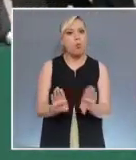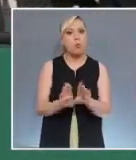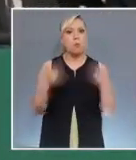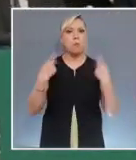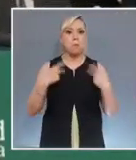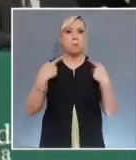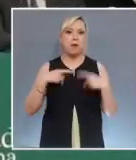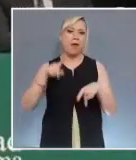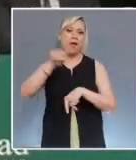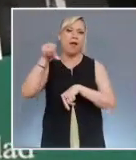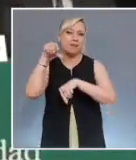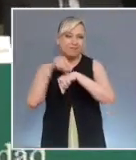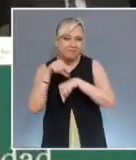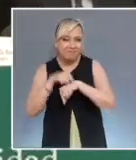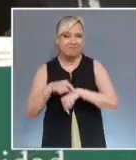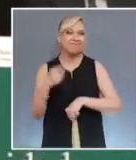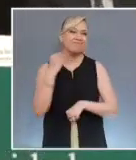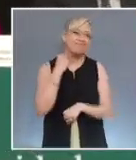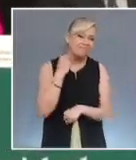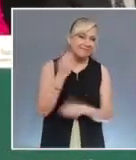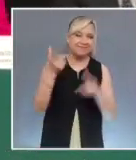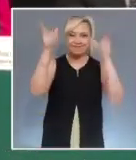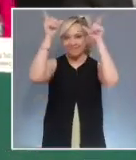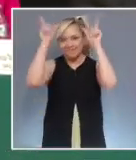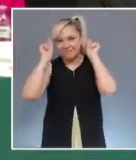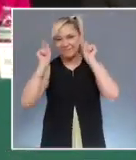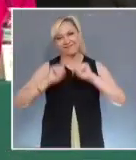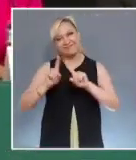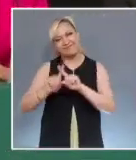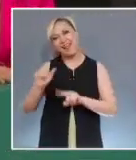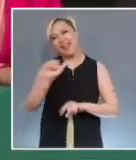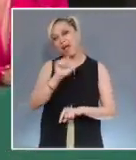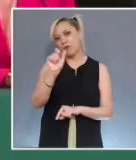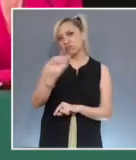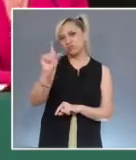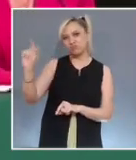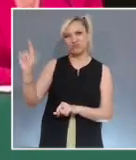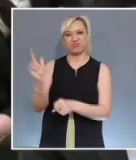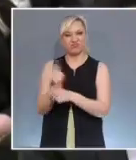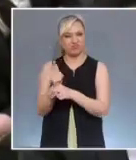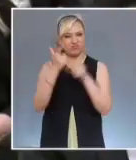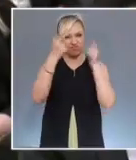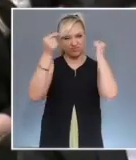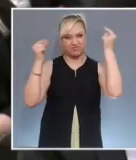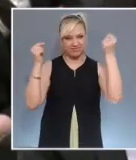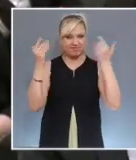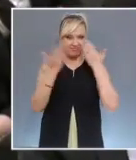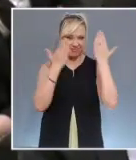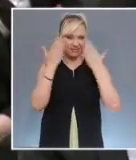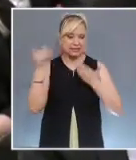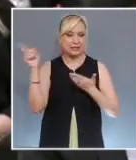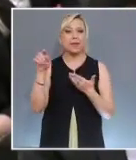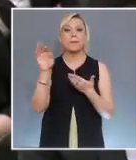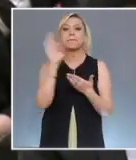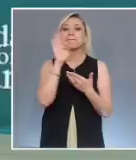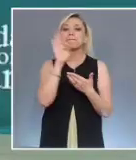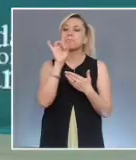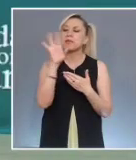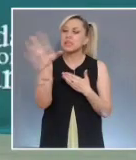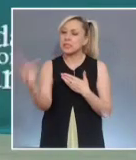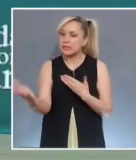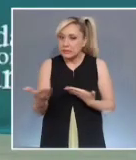el ministro Javier lainez potiseg destacó los retos del tribunal constitucional mexicano en la interpretación del ejercicio